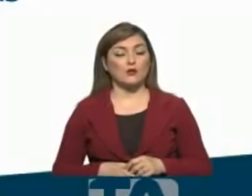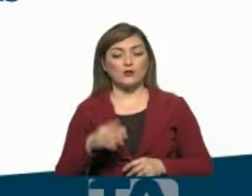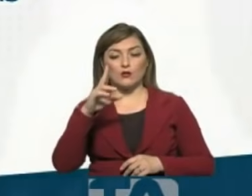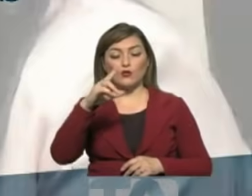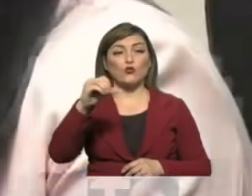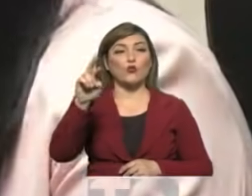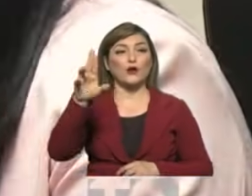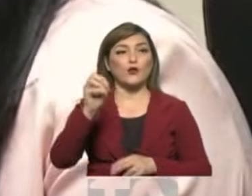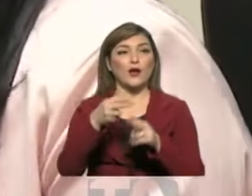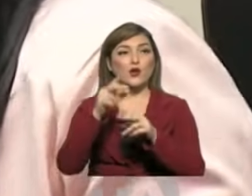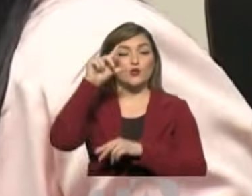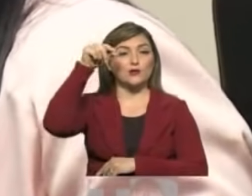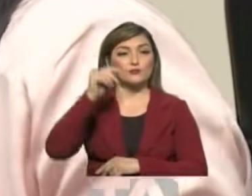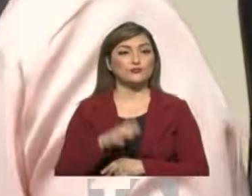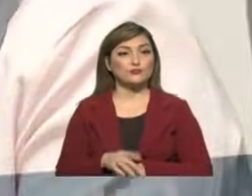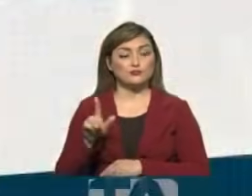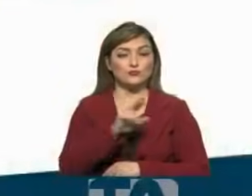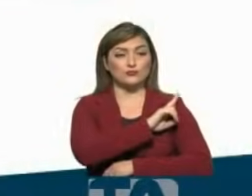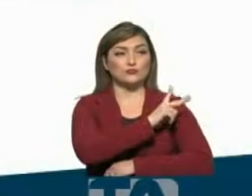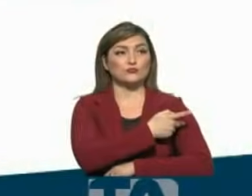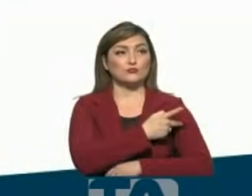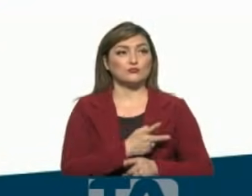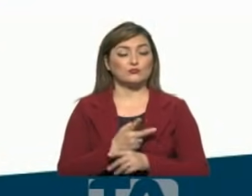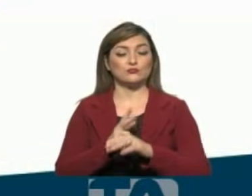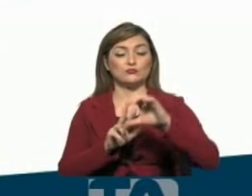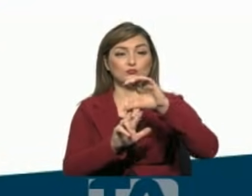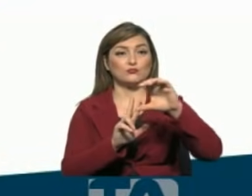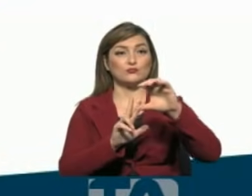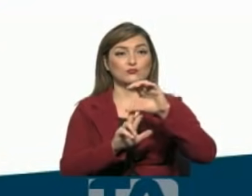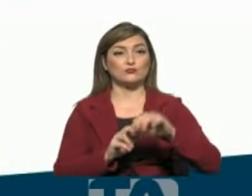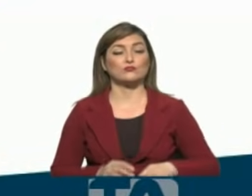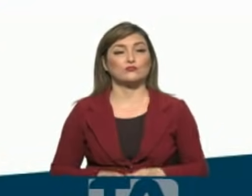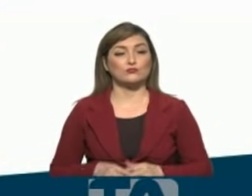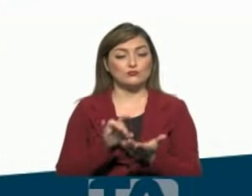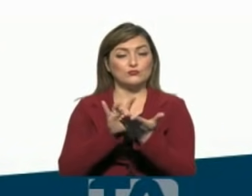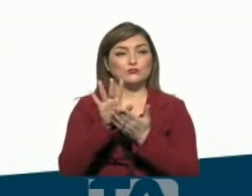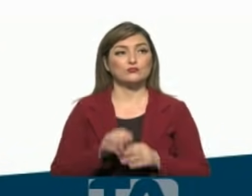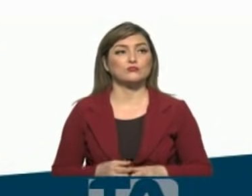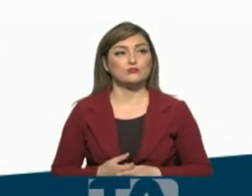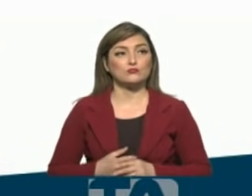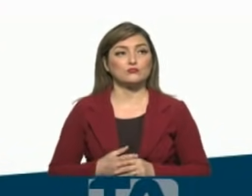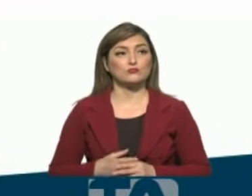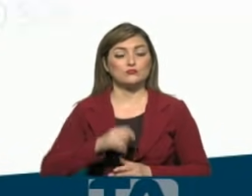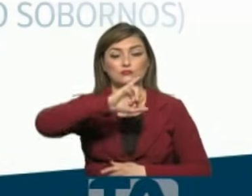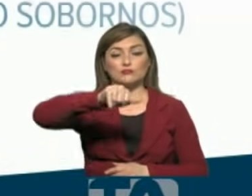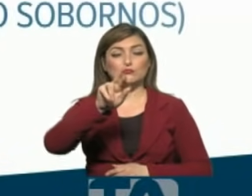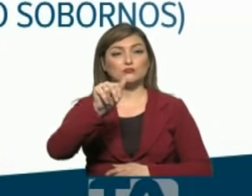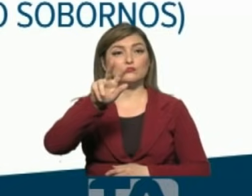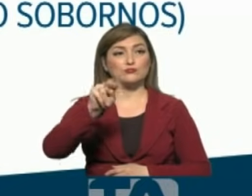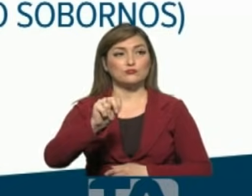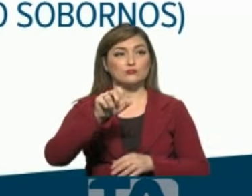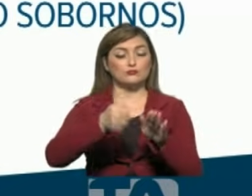esta provincia. Victoria de Sintonio, vocal del Consejo de Participación Ciudadana, destituida. Fausto Jarrín, abogado